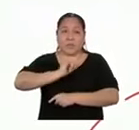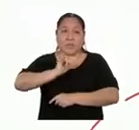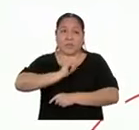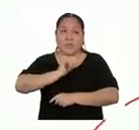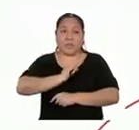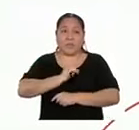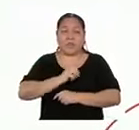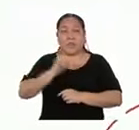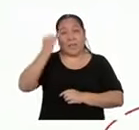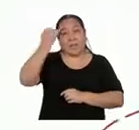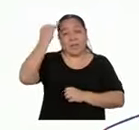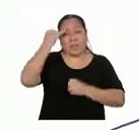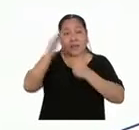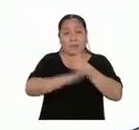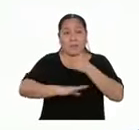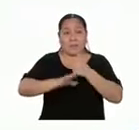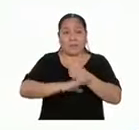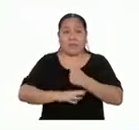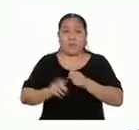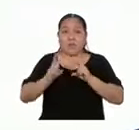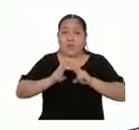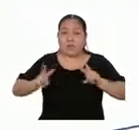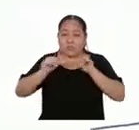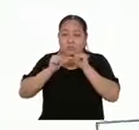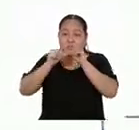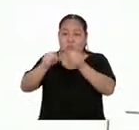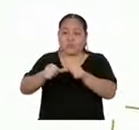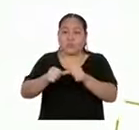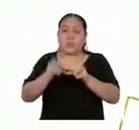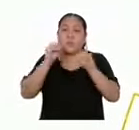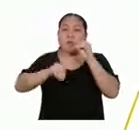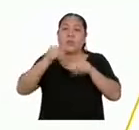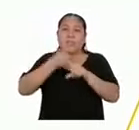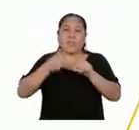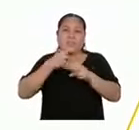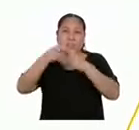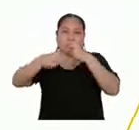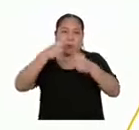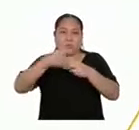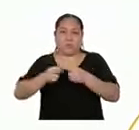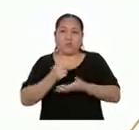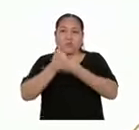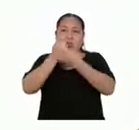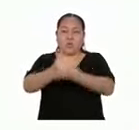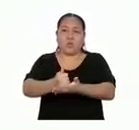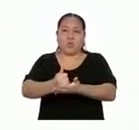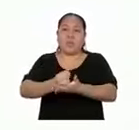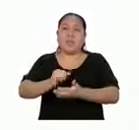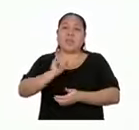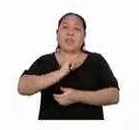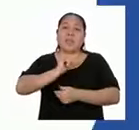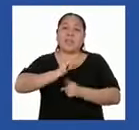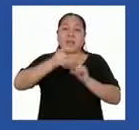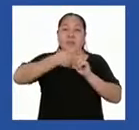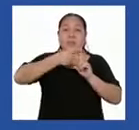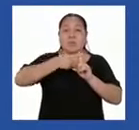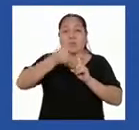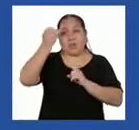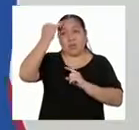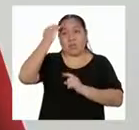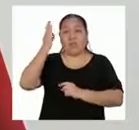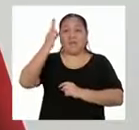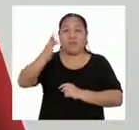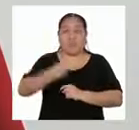valores son constantes y se manifiestan en diversas situaciones. Nos ayudan a formar una identidad nacional positiva y proyectada hacia el